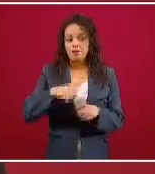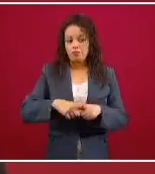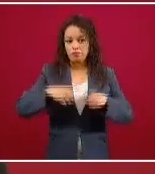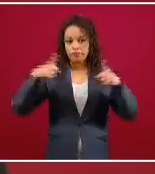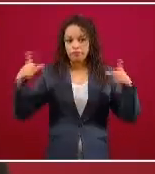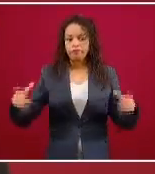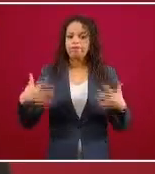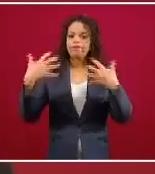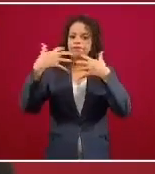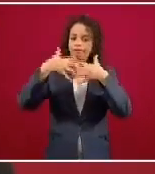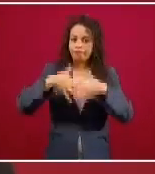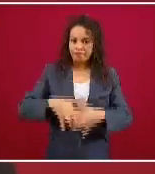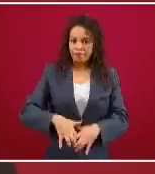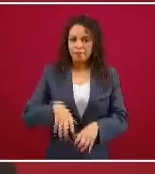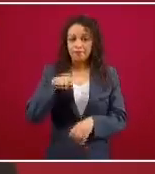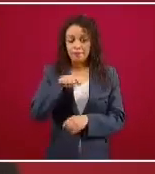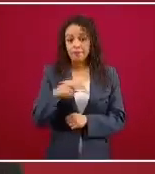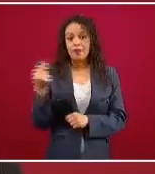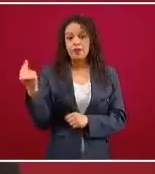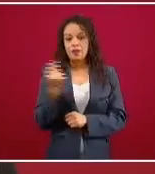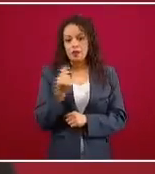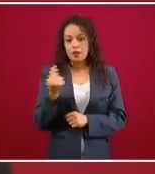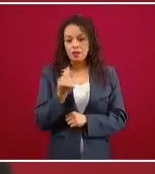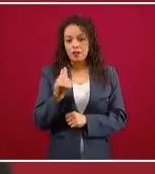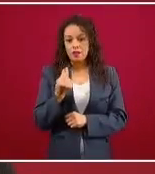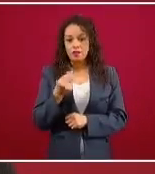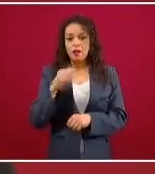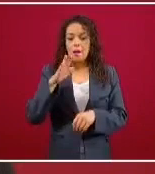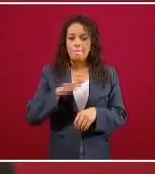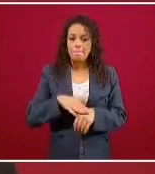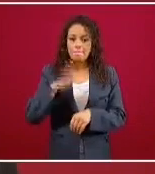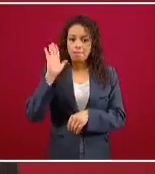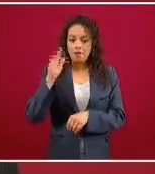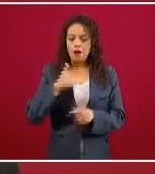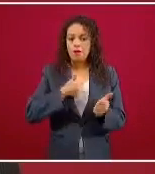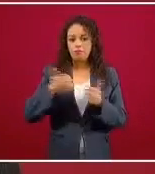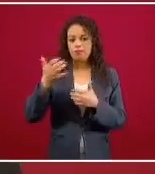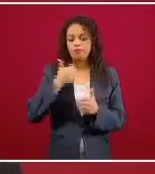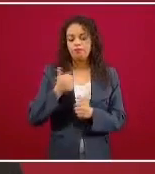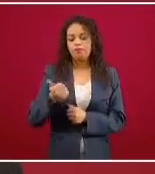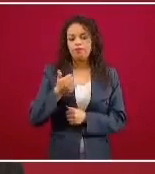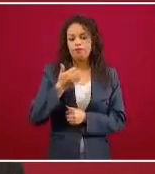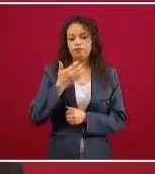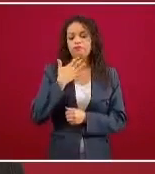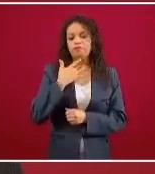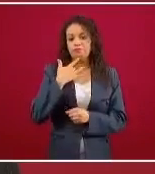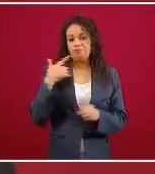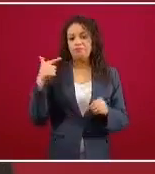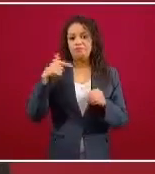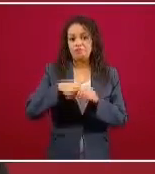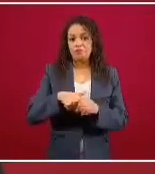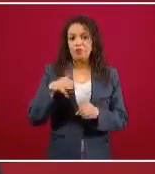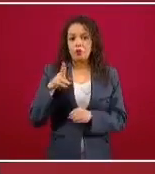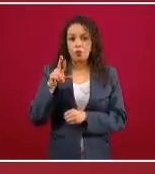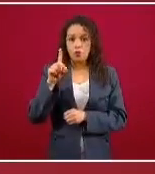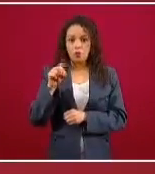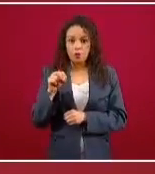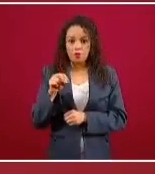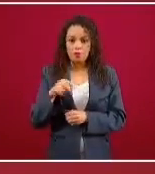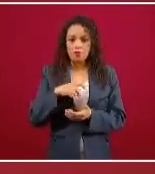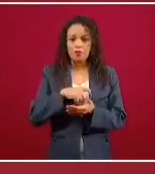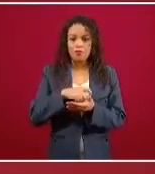va a requerir de consumir más petróleo crudo en México, vender